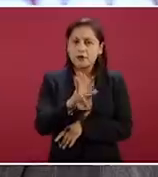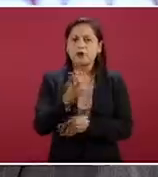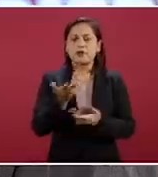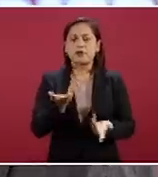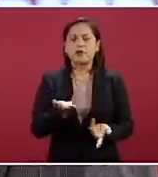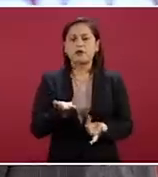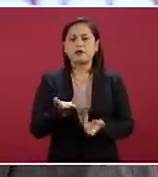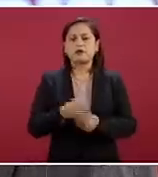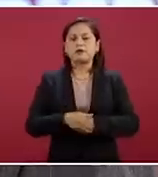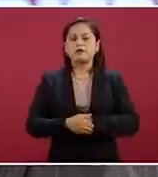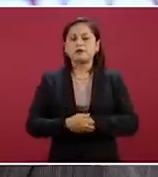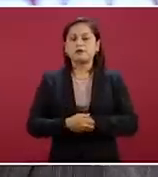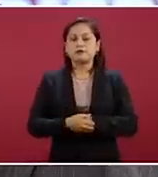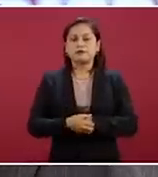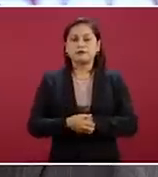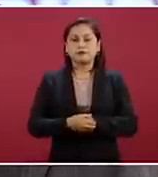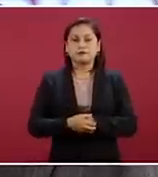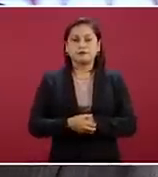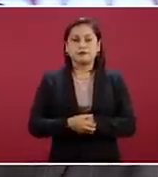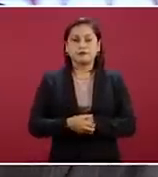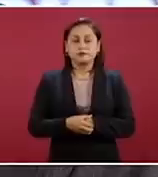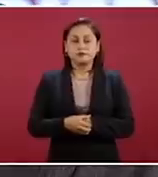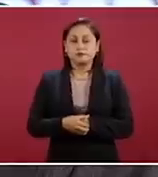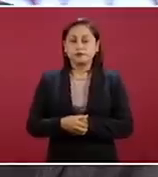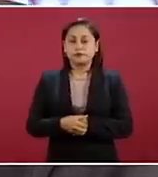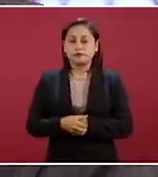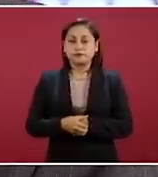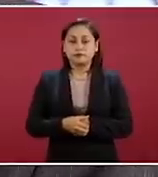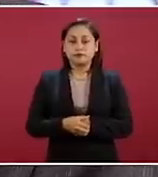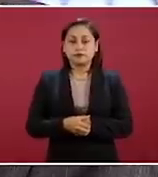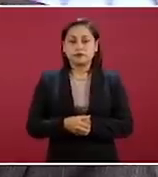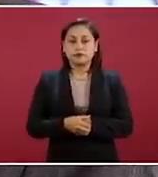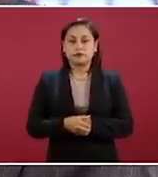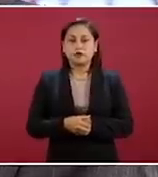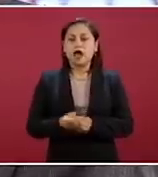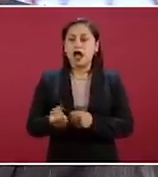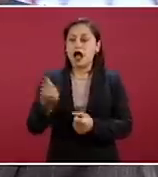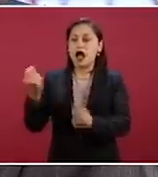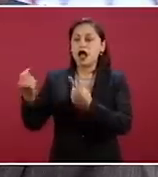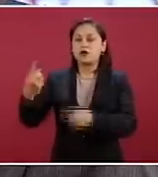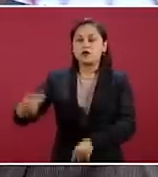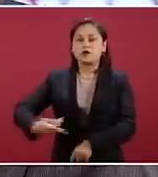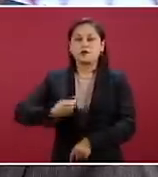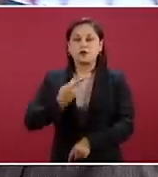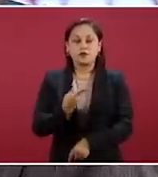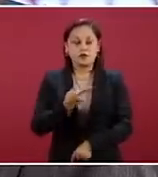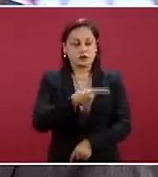Decían, por ejemplo, ¿qué le genera satisfacción?